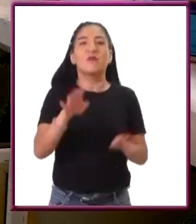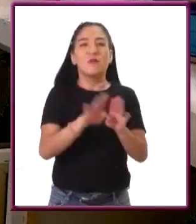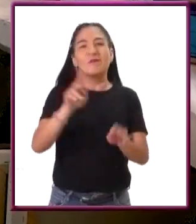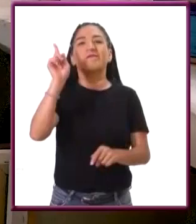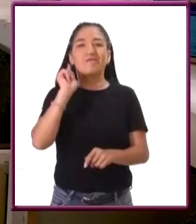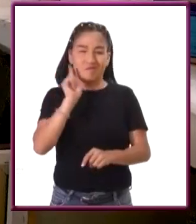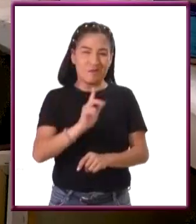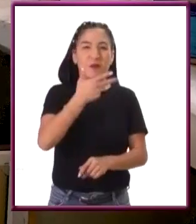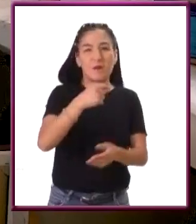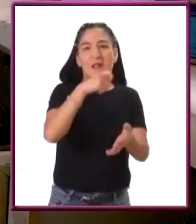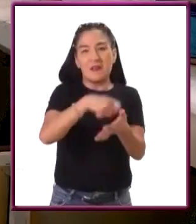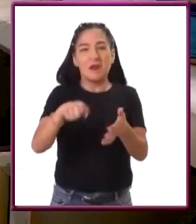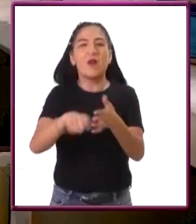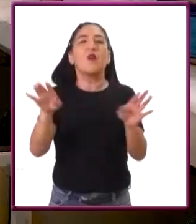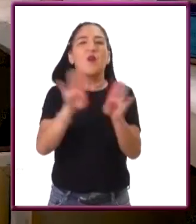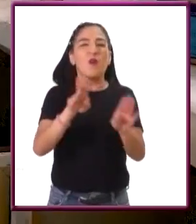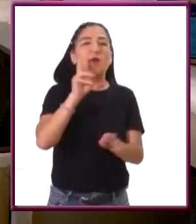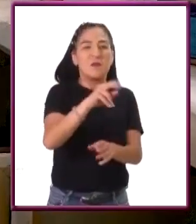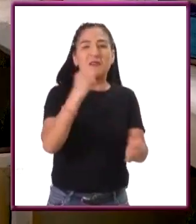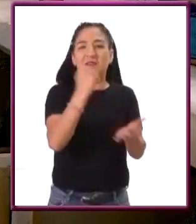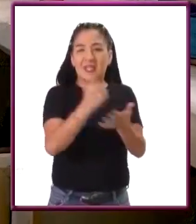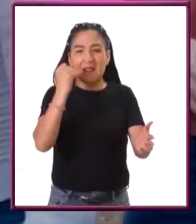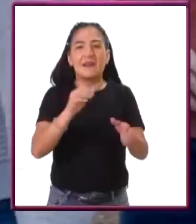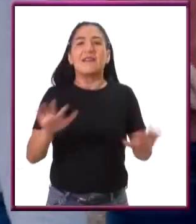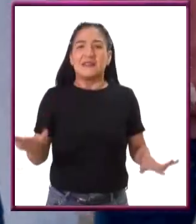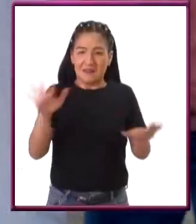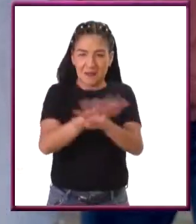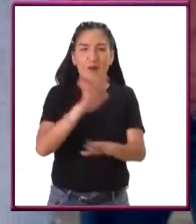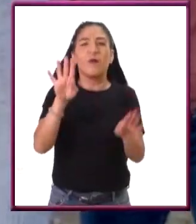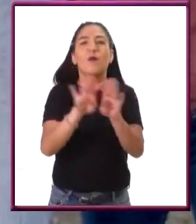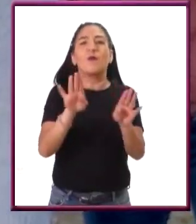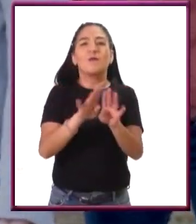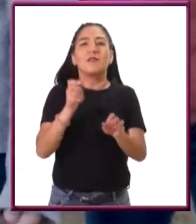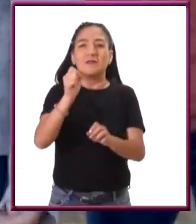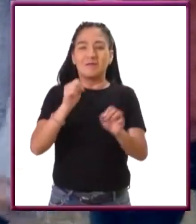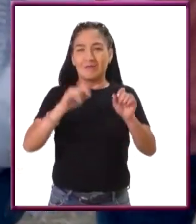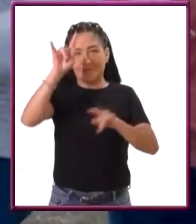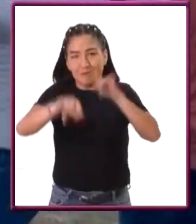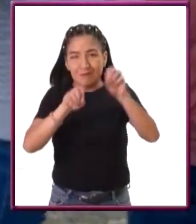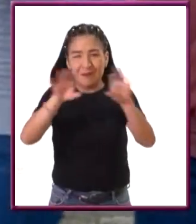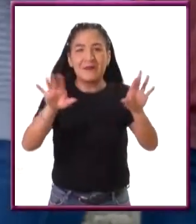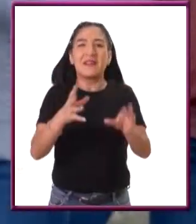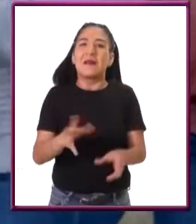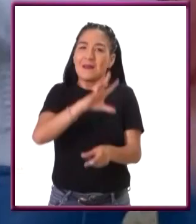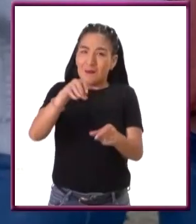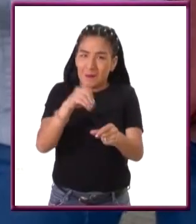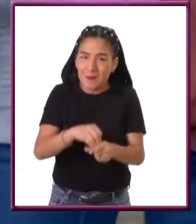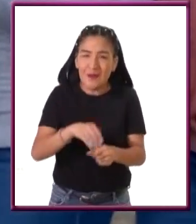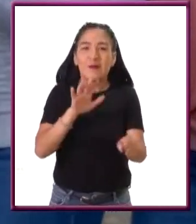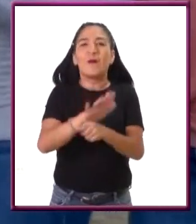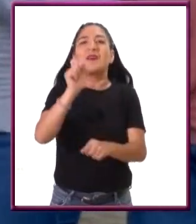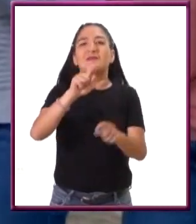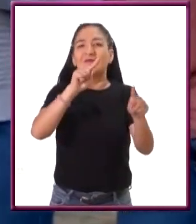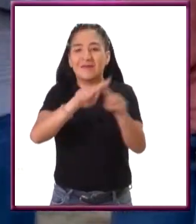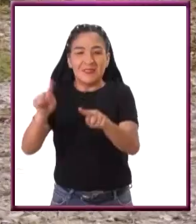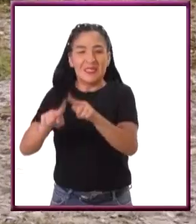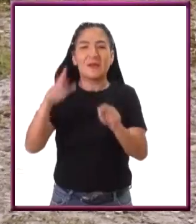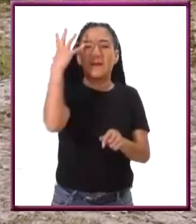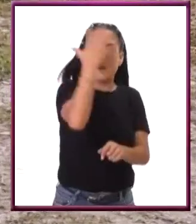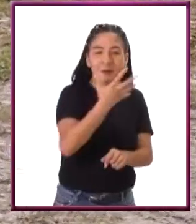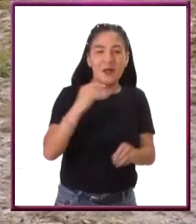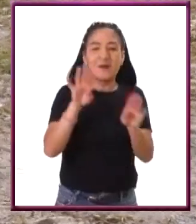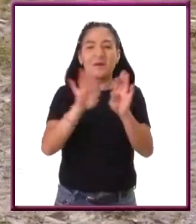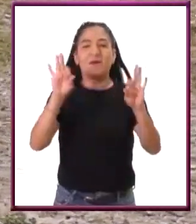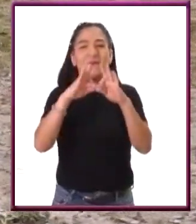las y los consumidores marcan una diferencia pidiendo campañas incluyentes que no contradigan la belleza dentro de la gran diversidad